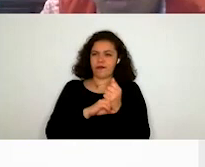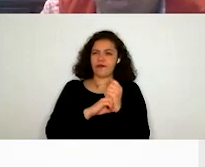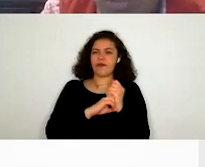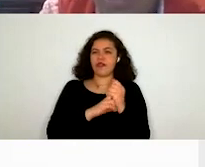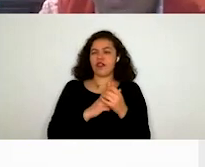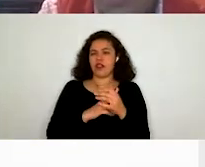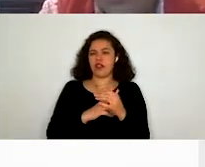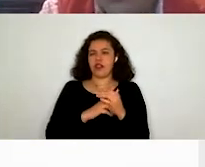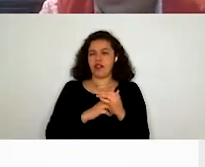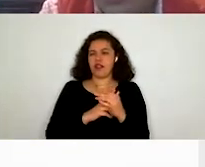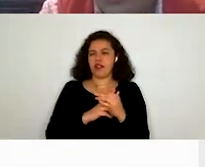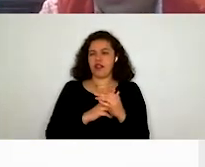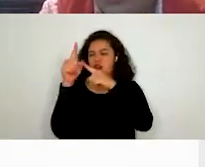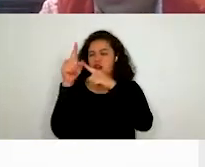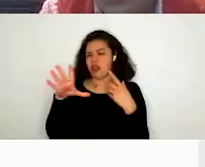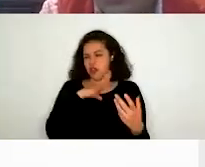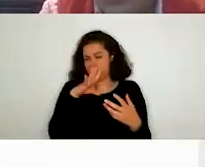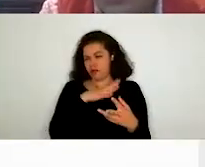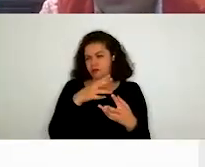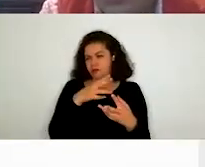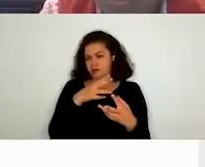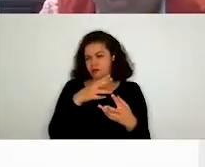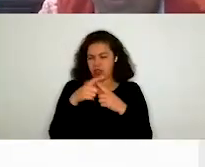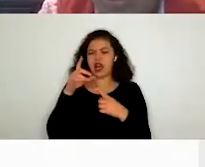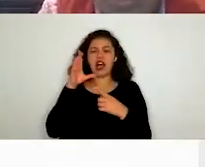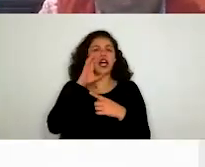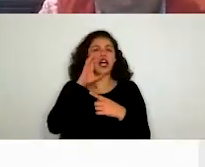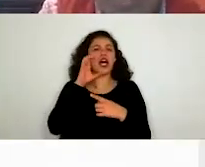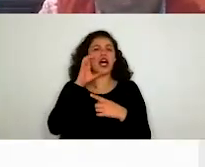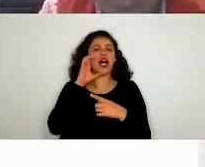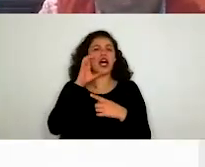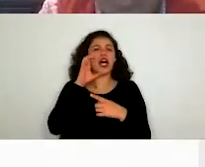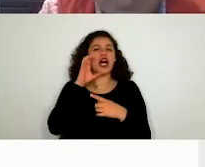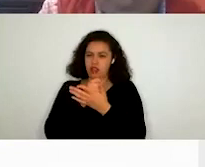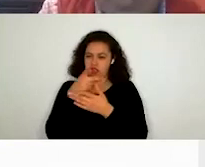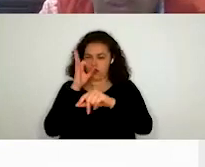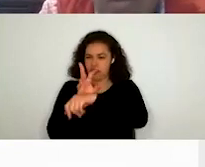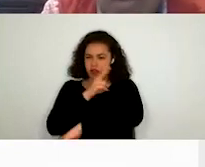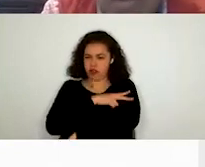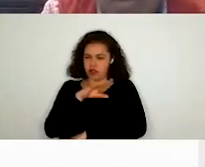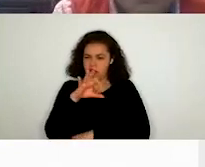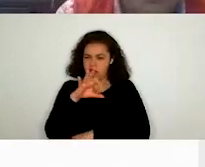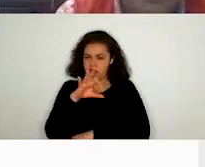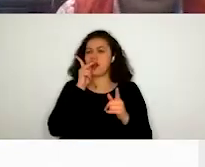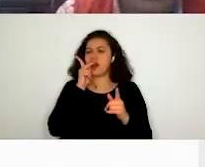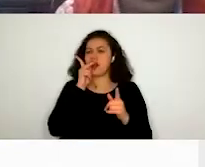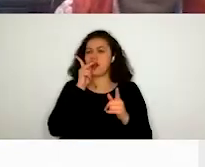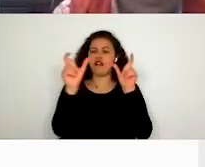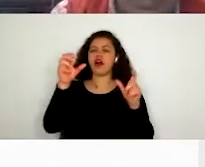azul, con el color azul y naranja, que son los colores de protección civil, con la leyenda multifuncional.